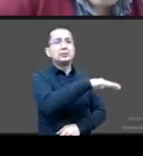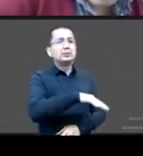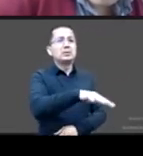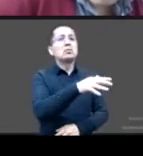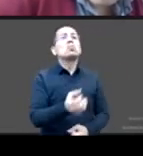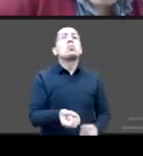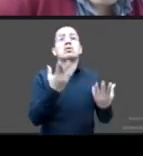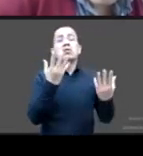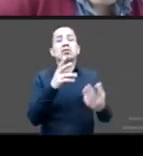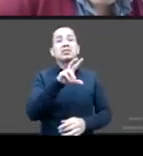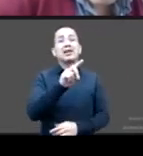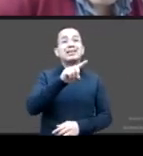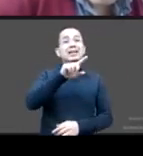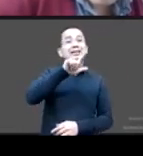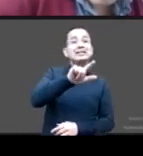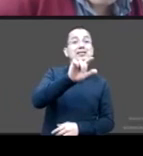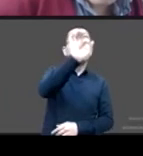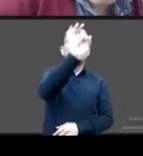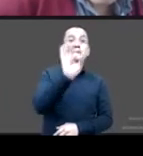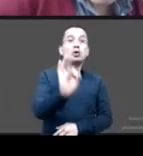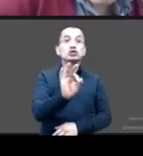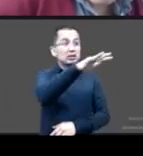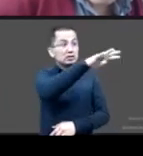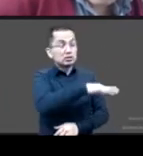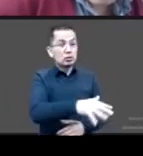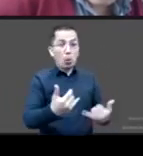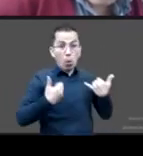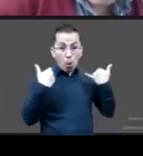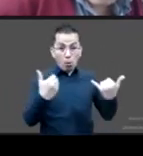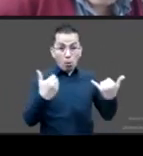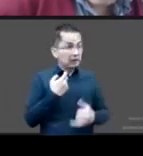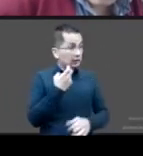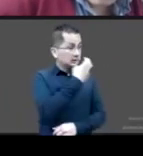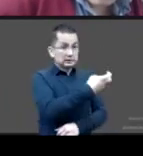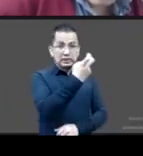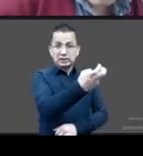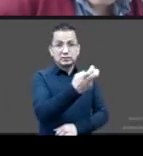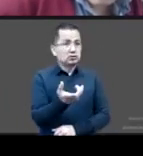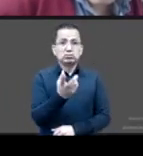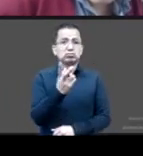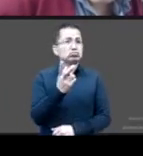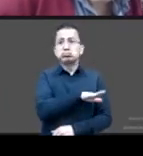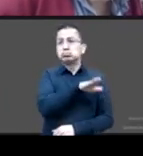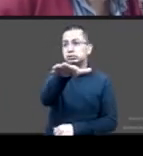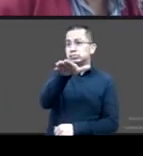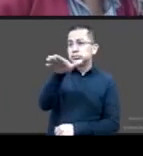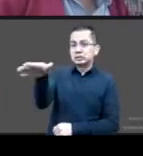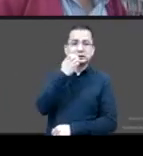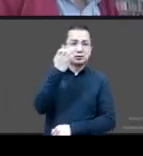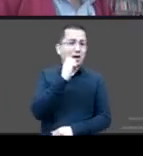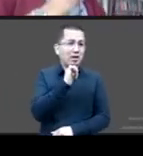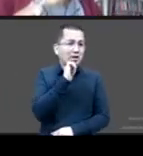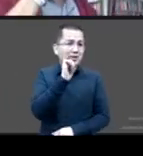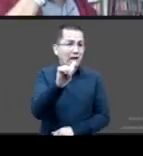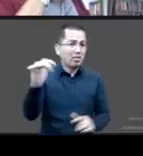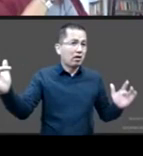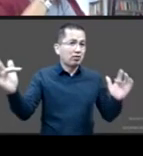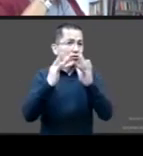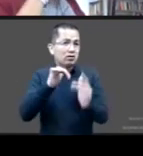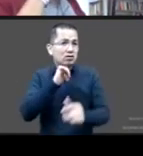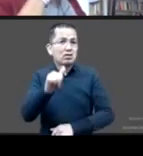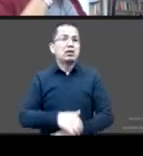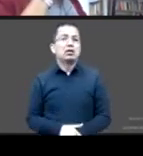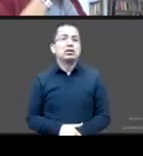la población de esta edad que no está vinculado a un centro educativo evidentemente en los